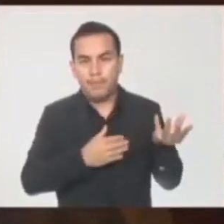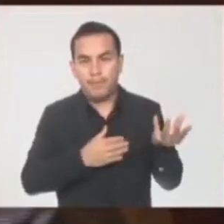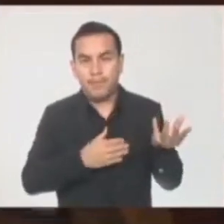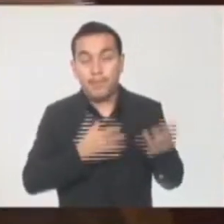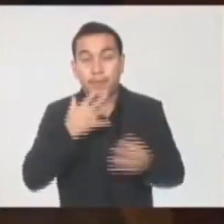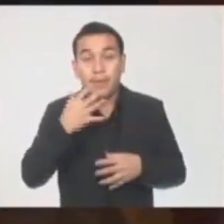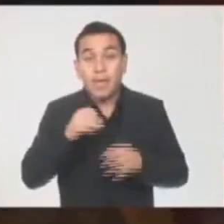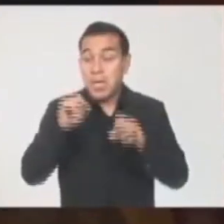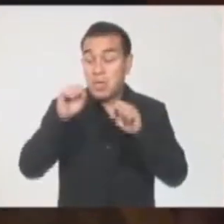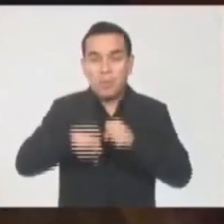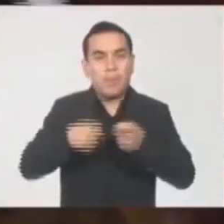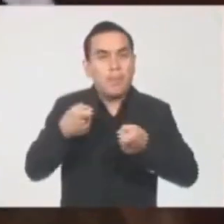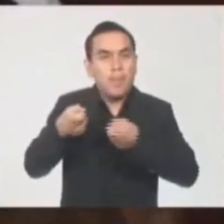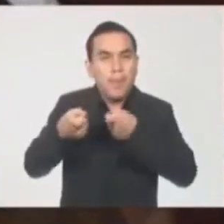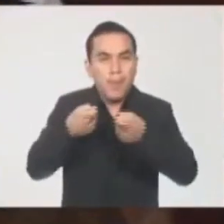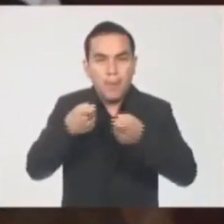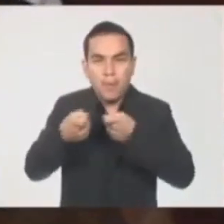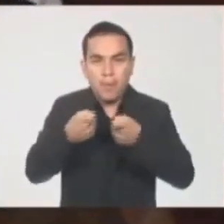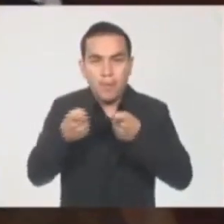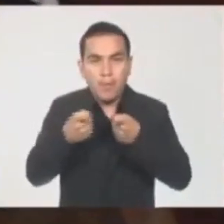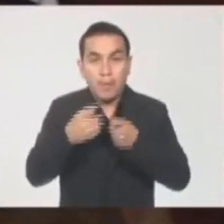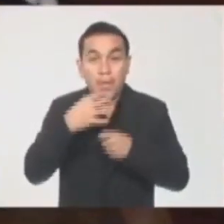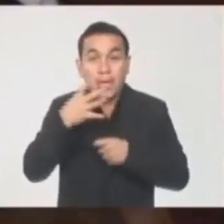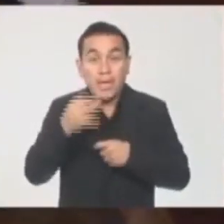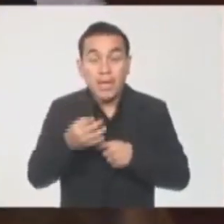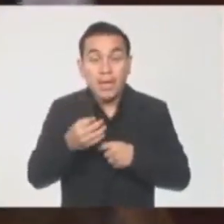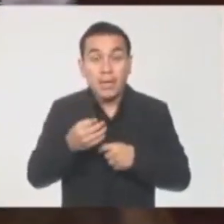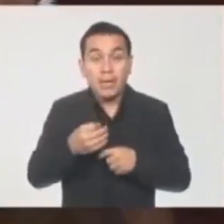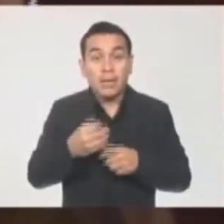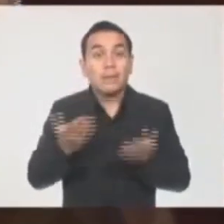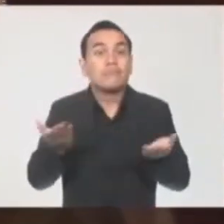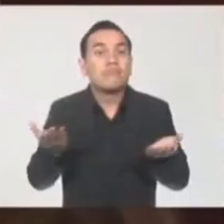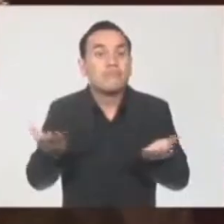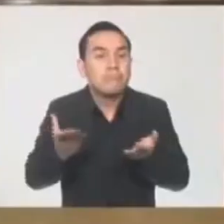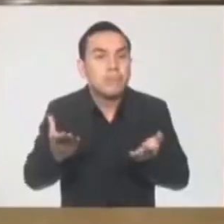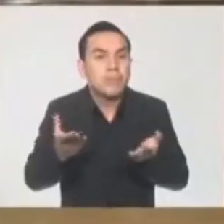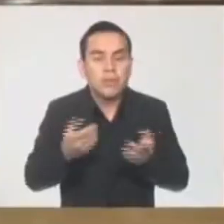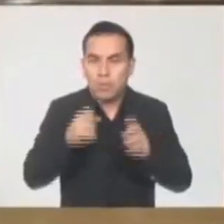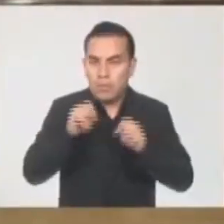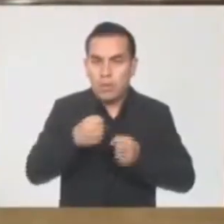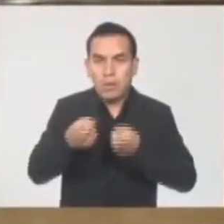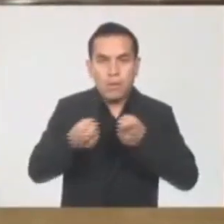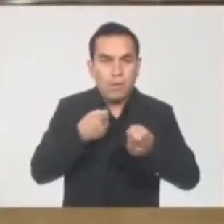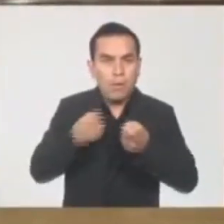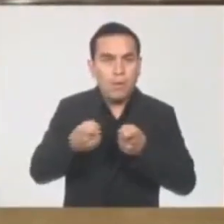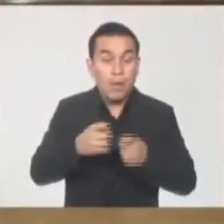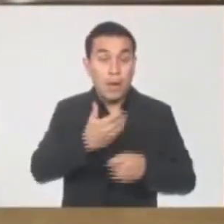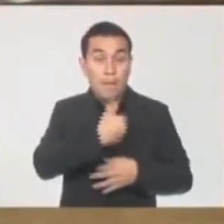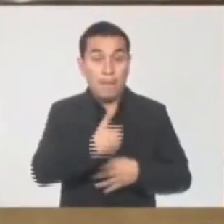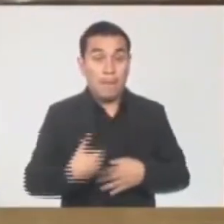Ya no pueden gobernar desde atrás del poder ejecutivo. Ya no pueden gobernar desde atrás del poder